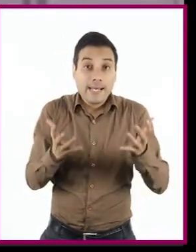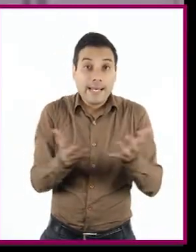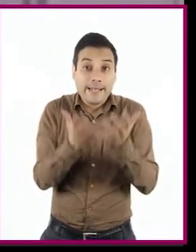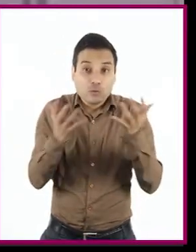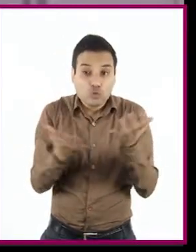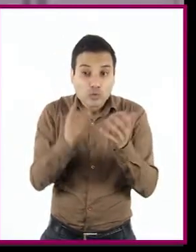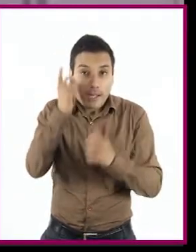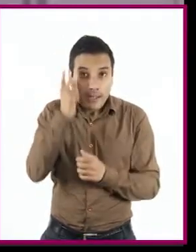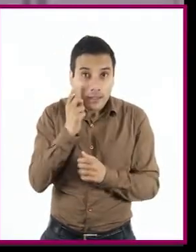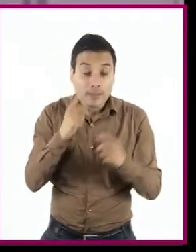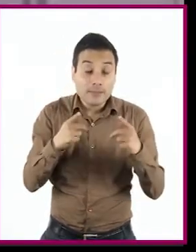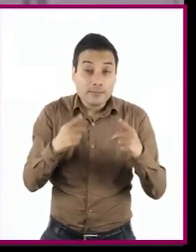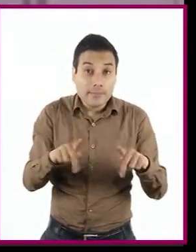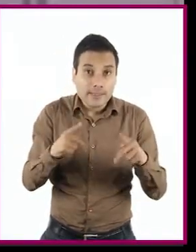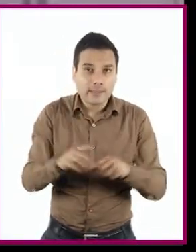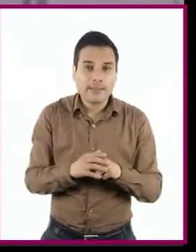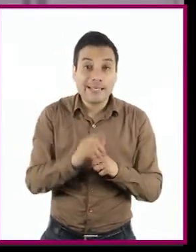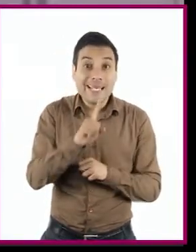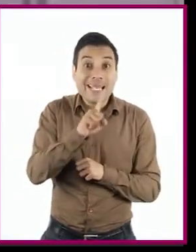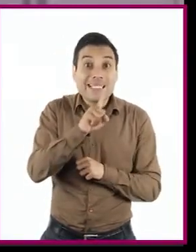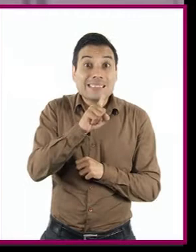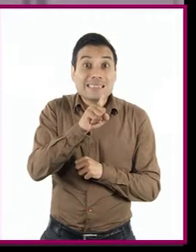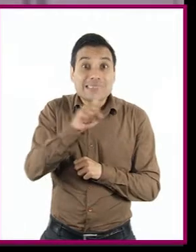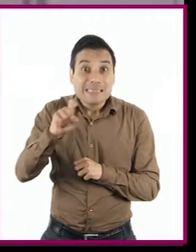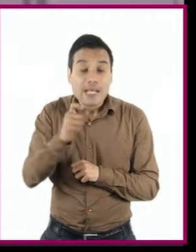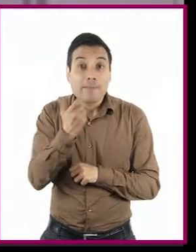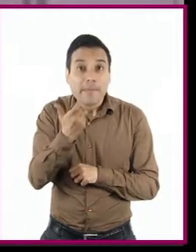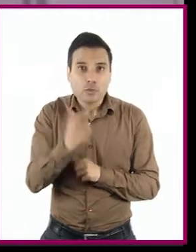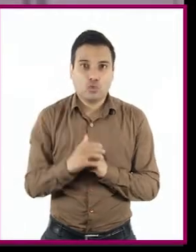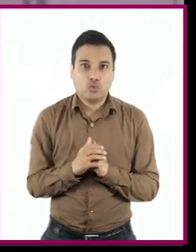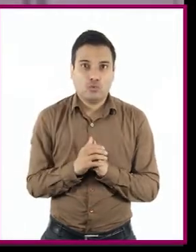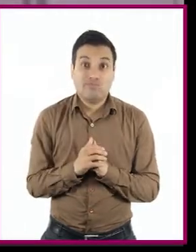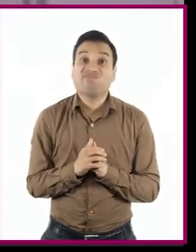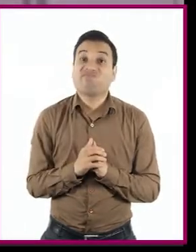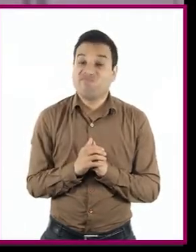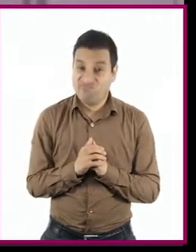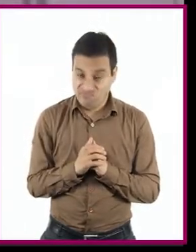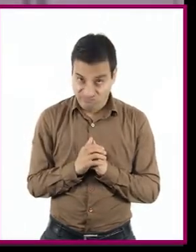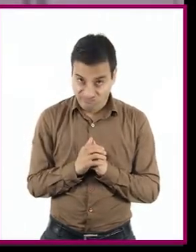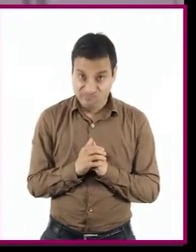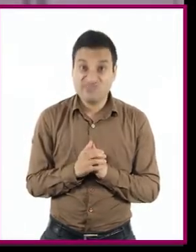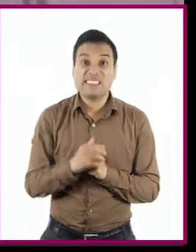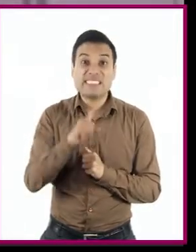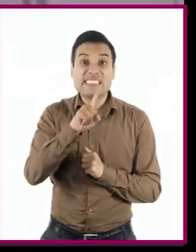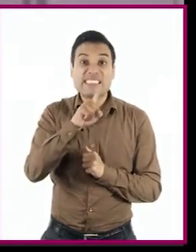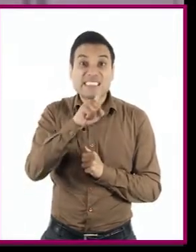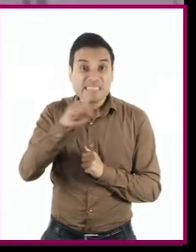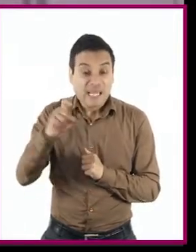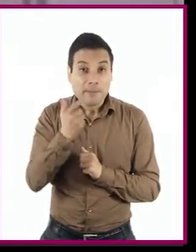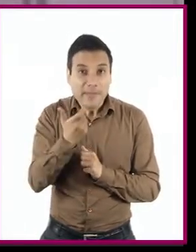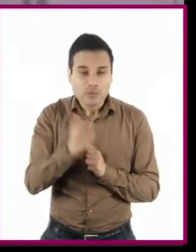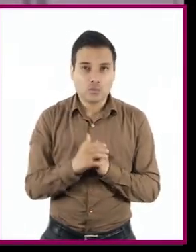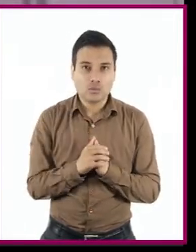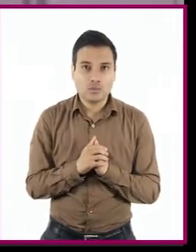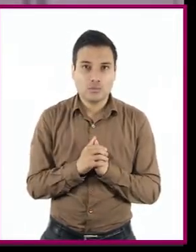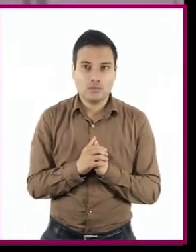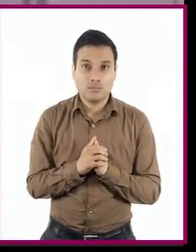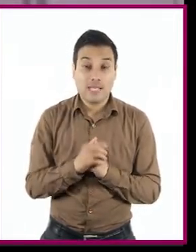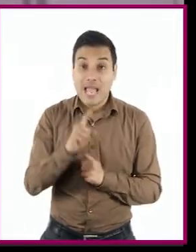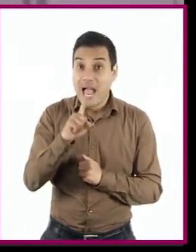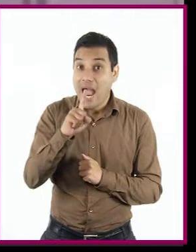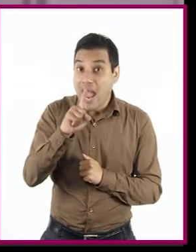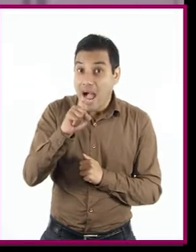100 pesos. Las iban a encontrar en el mercado, en los supermercados, en 100 pesos. Y que el